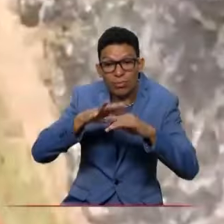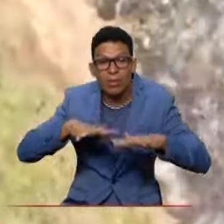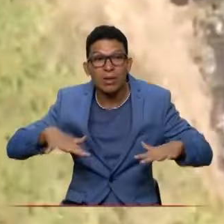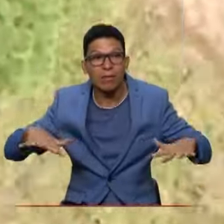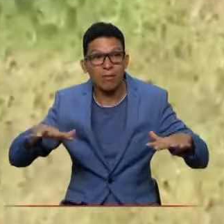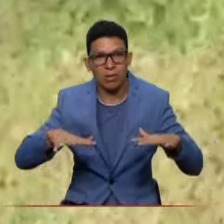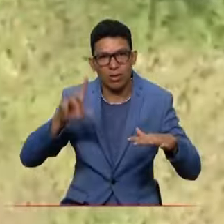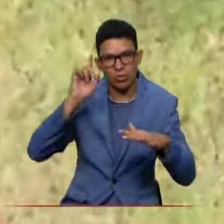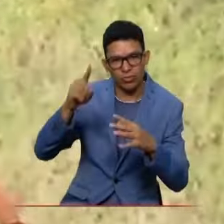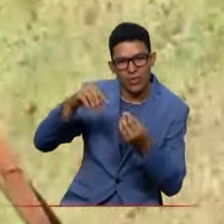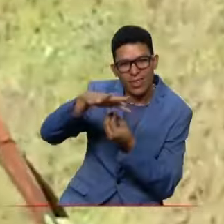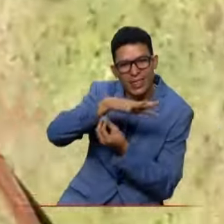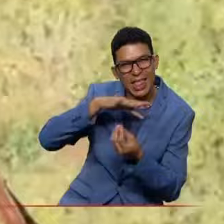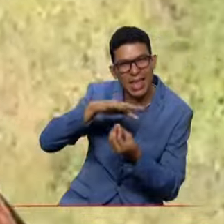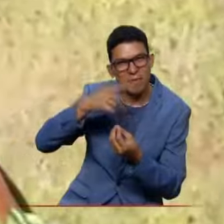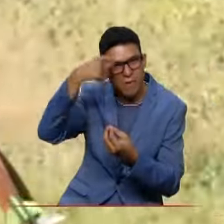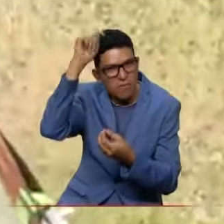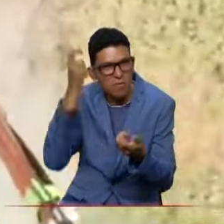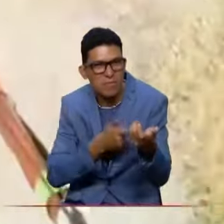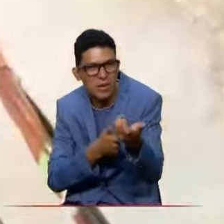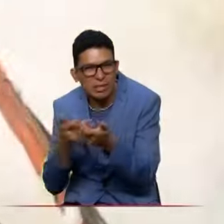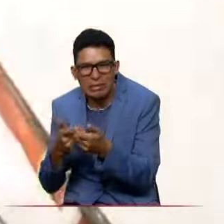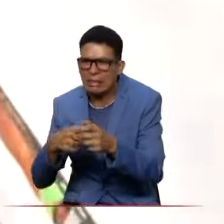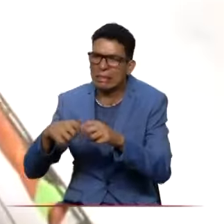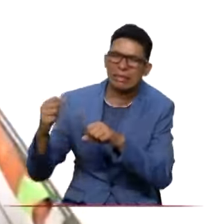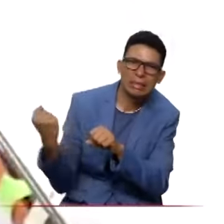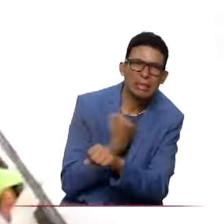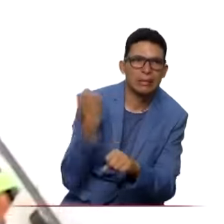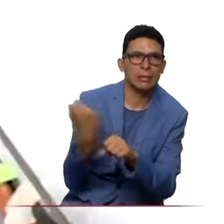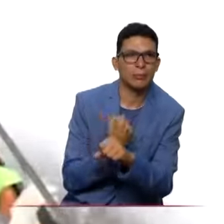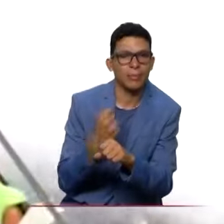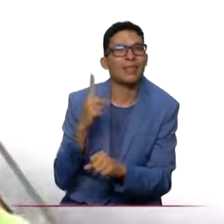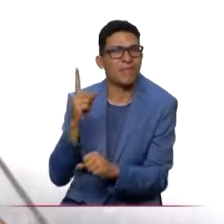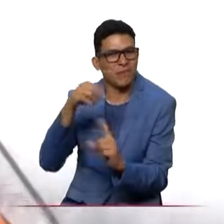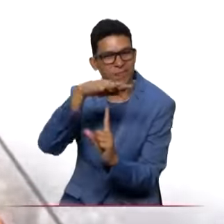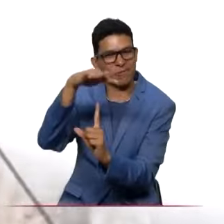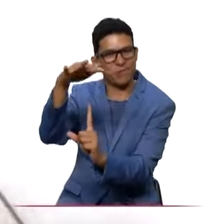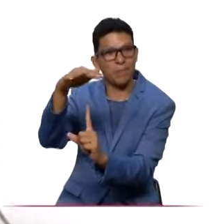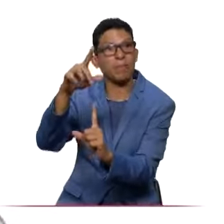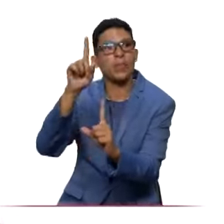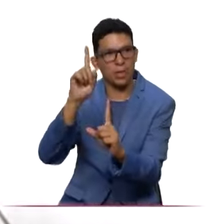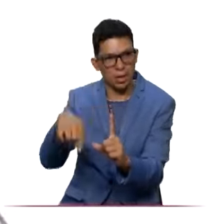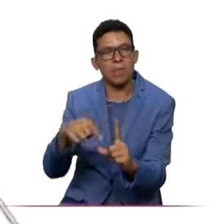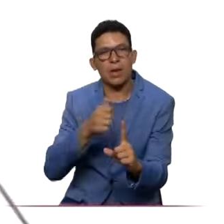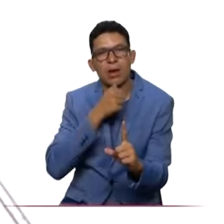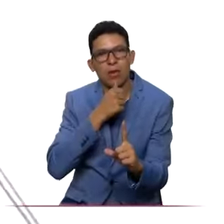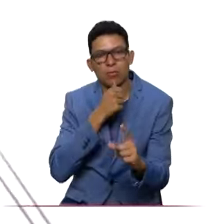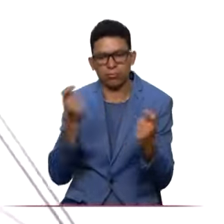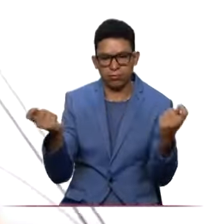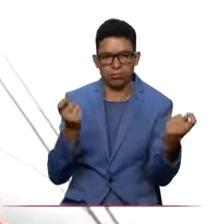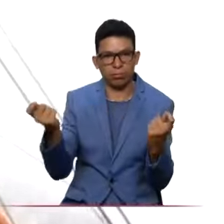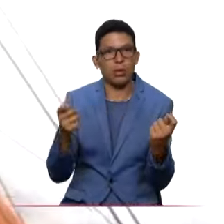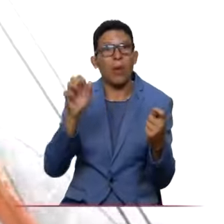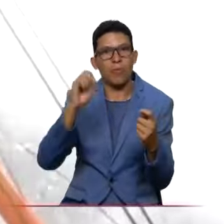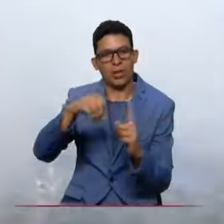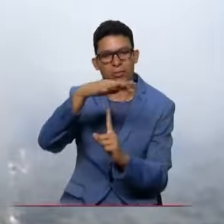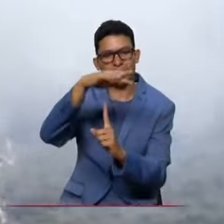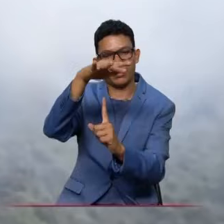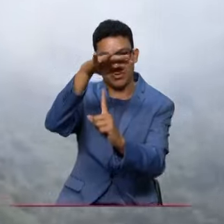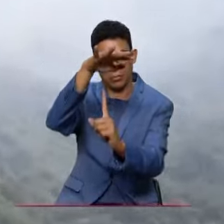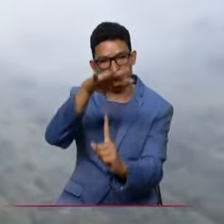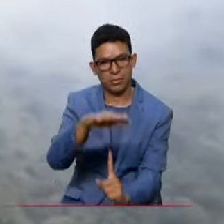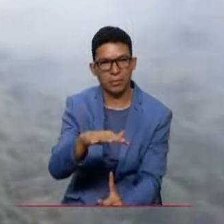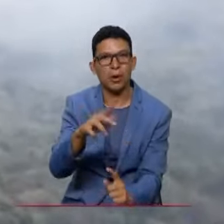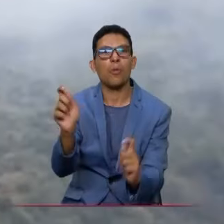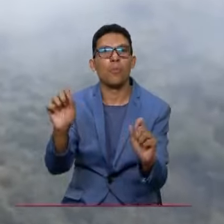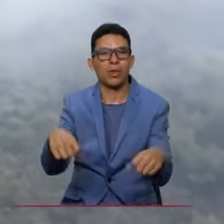guardabosques del DACMA y bomberos, se cuenta con la Fuerza Aérea y se hizo incluso una pista para poder instalar el puesto de mando unificado y coordinar todas